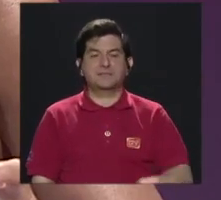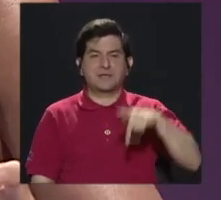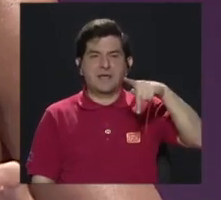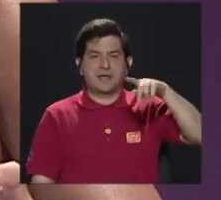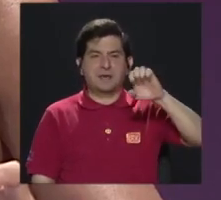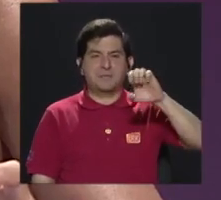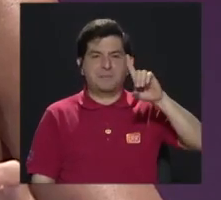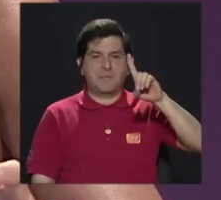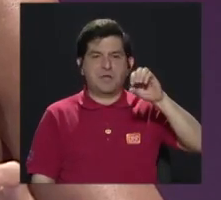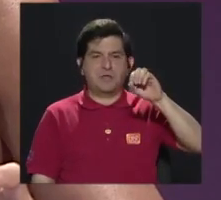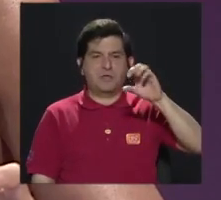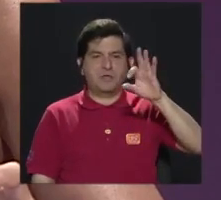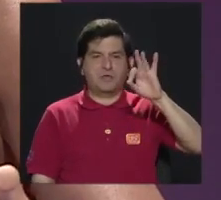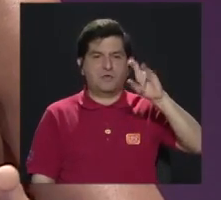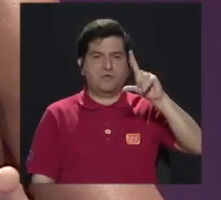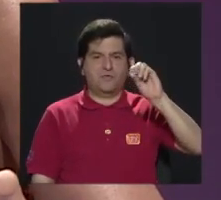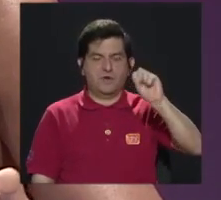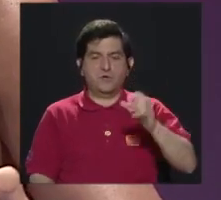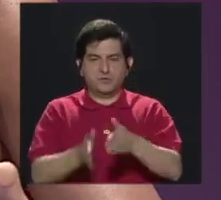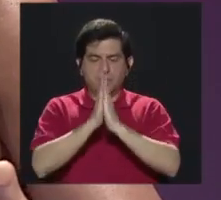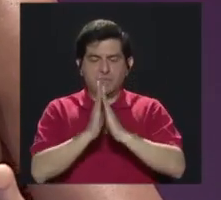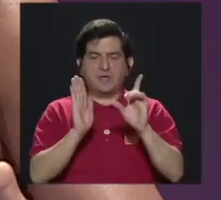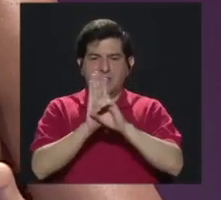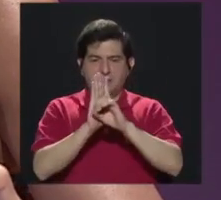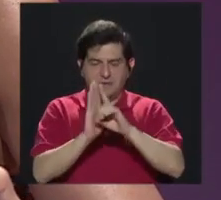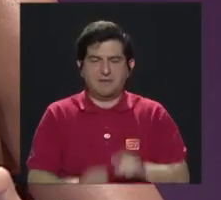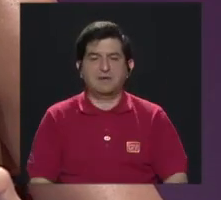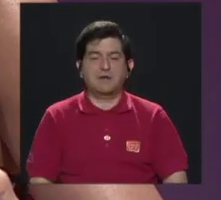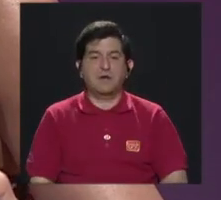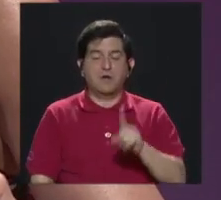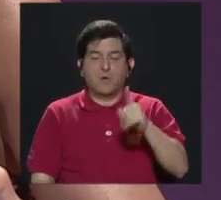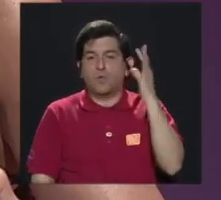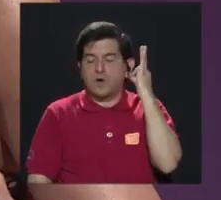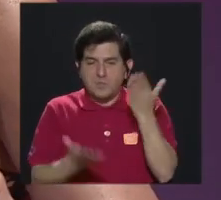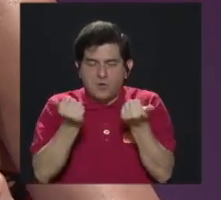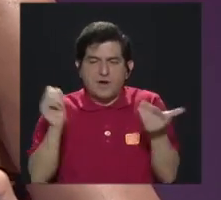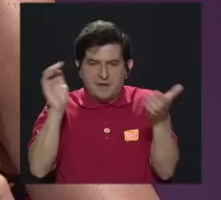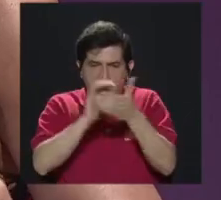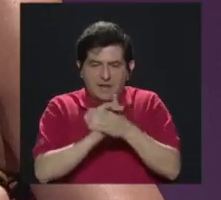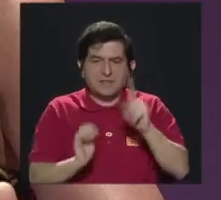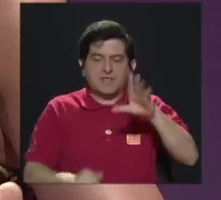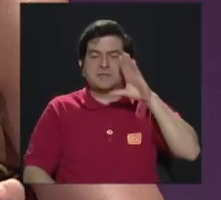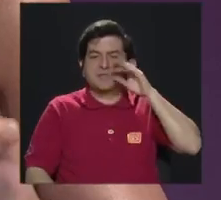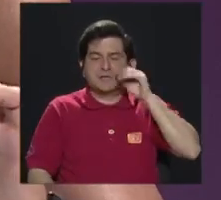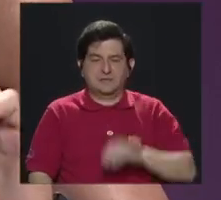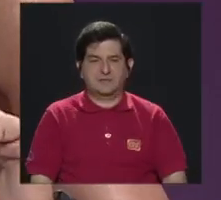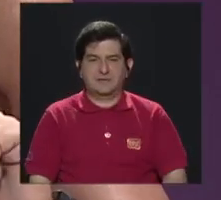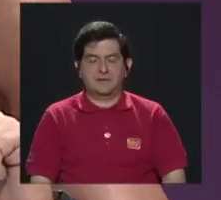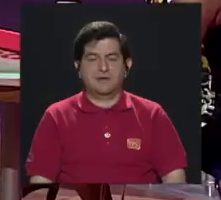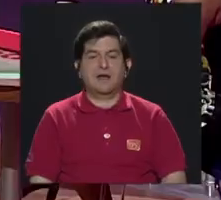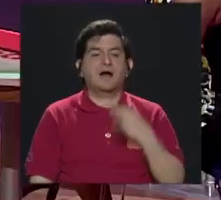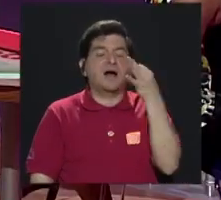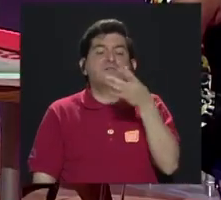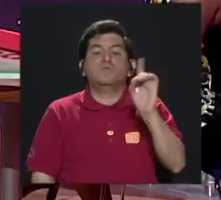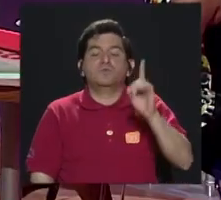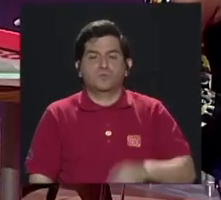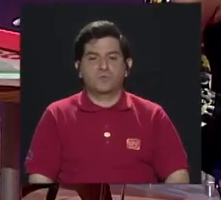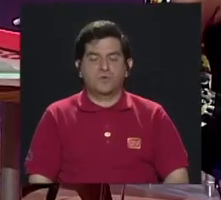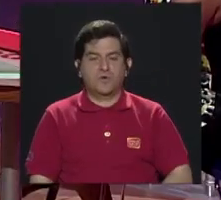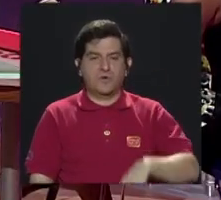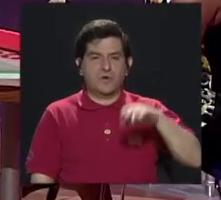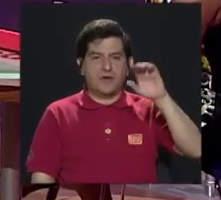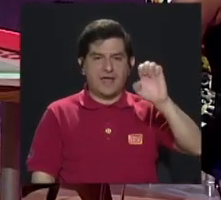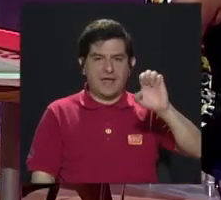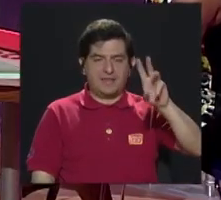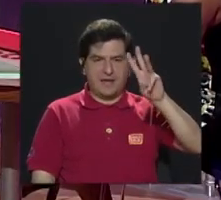también están pidiendo derechos. Ahora una mujer se quiere casar con un perro, ¿a dónde vamos a llegar? Edgar Manuel Chacón